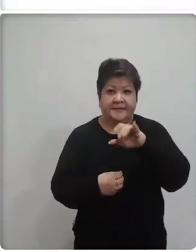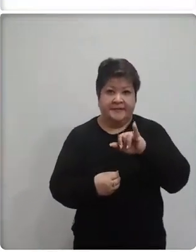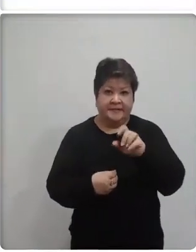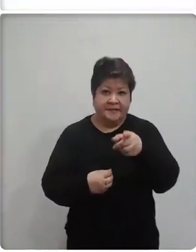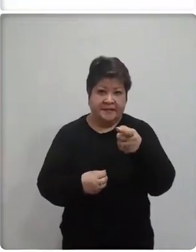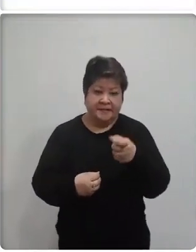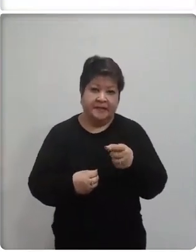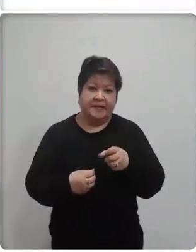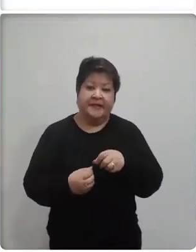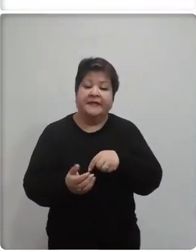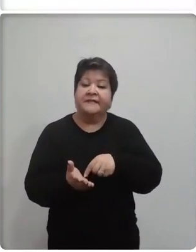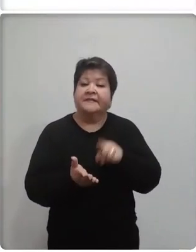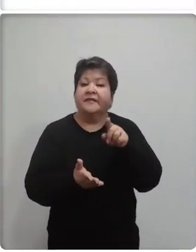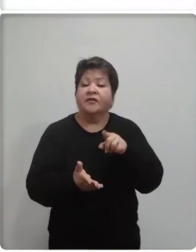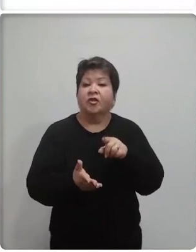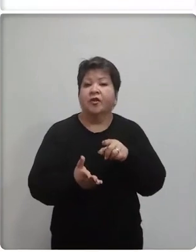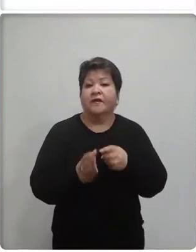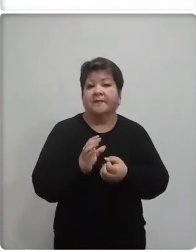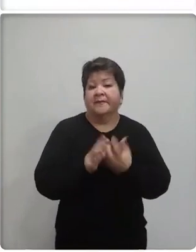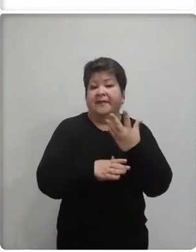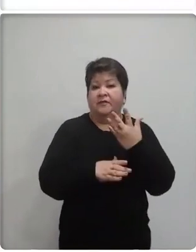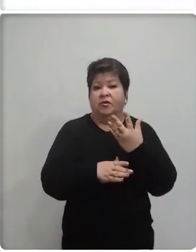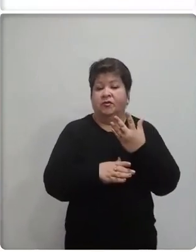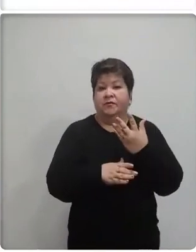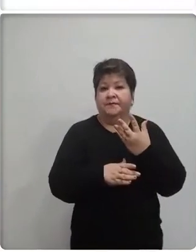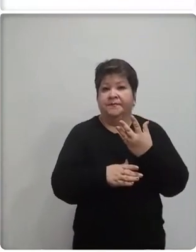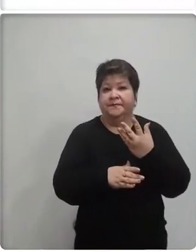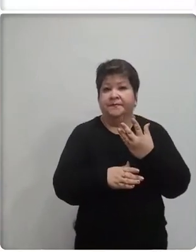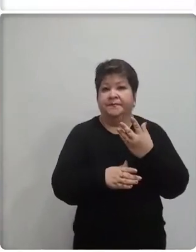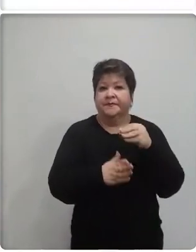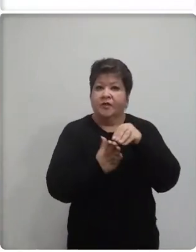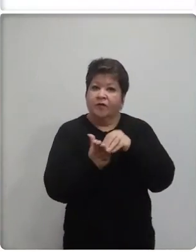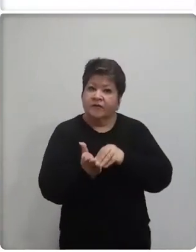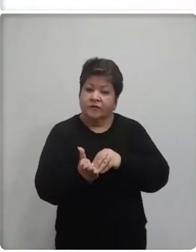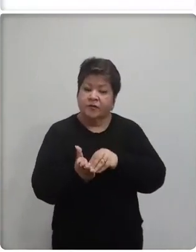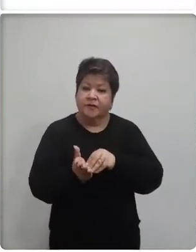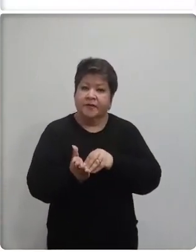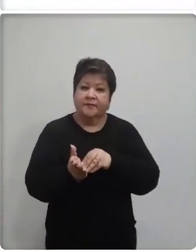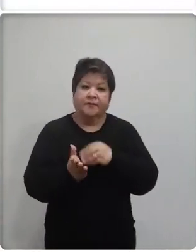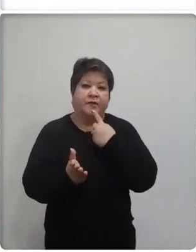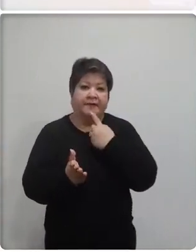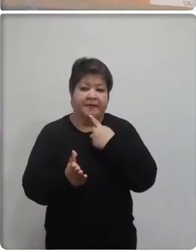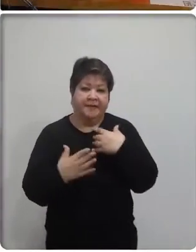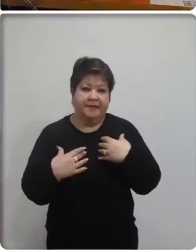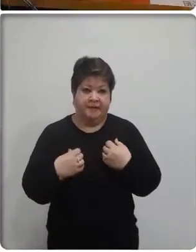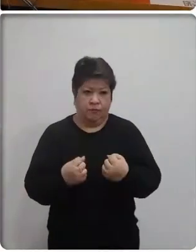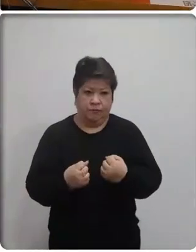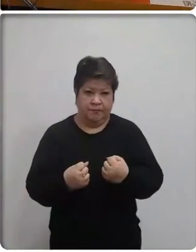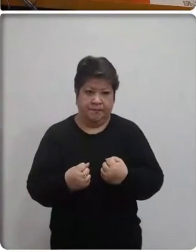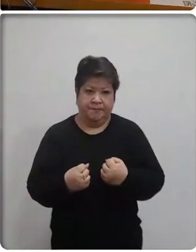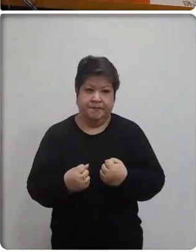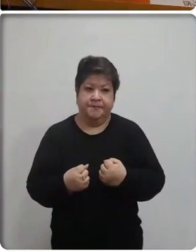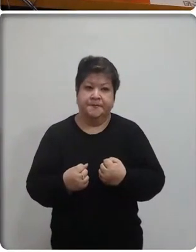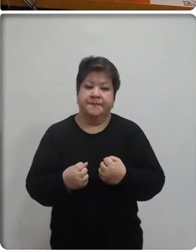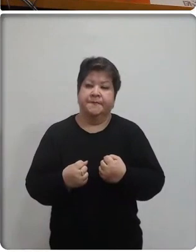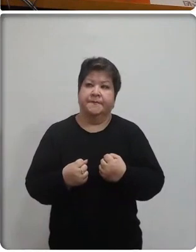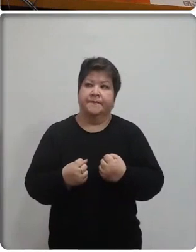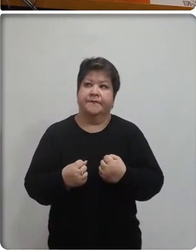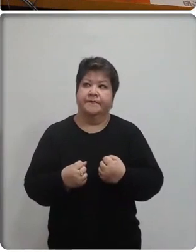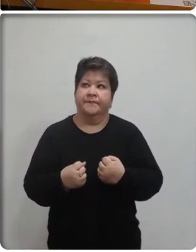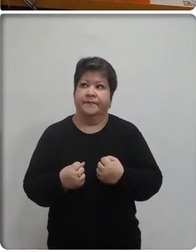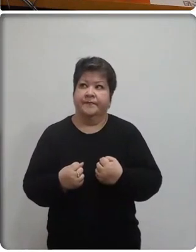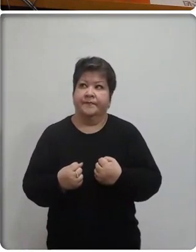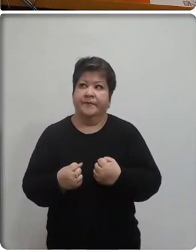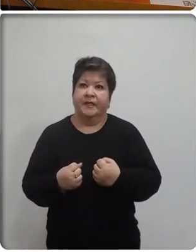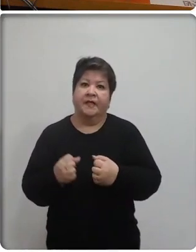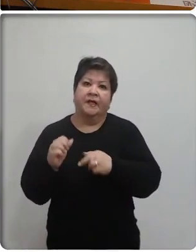e Innovación en Políticas de Salud, puntualmente en esta instancia representados por